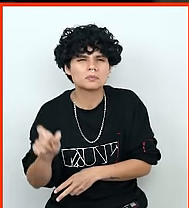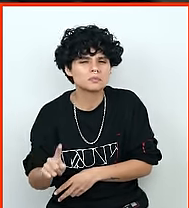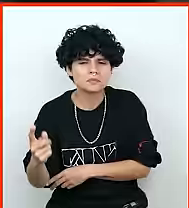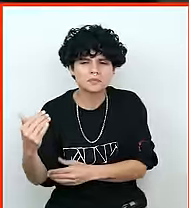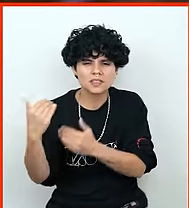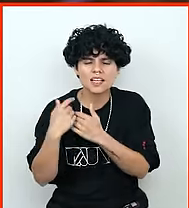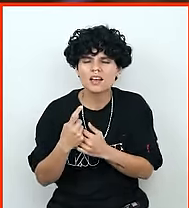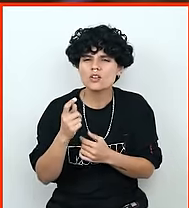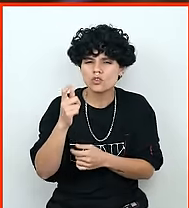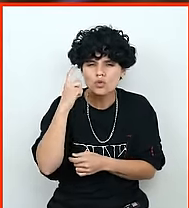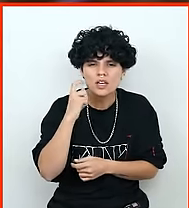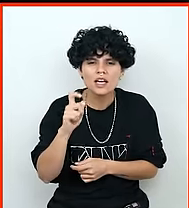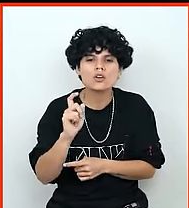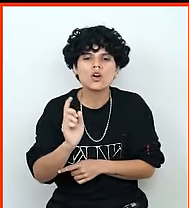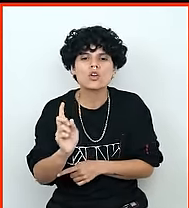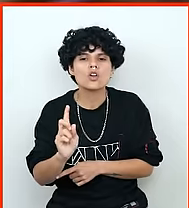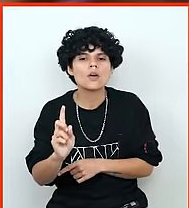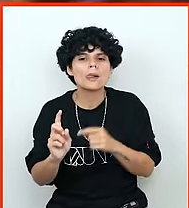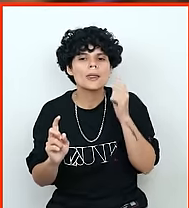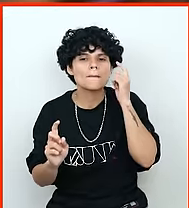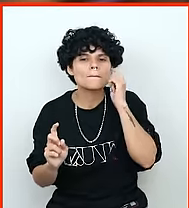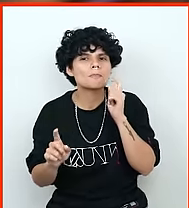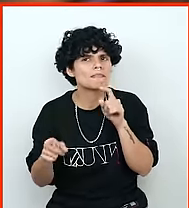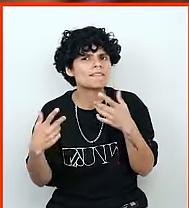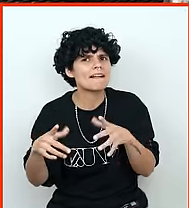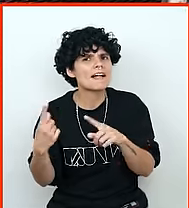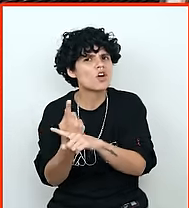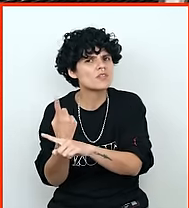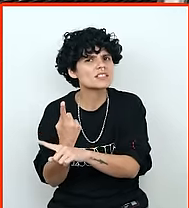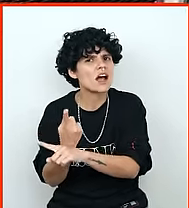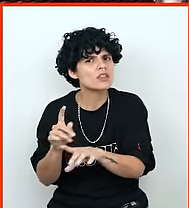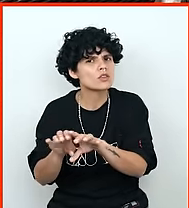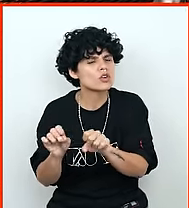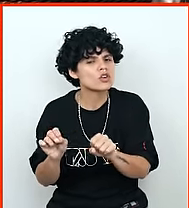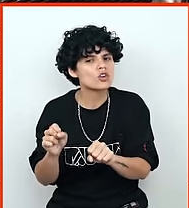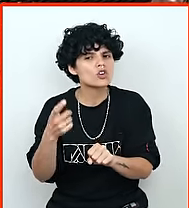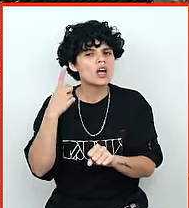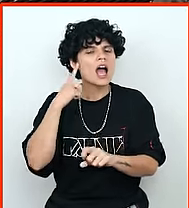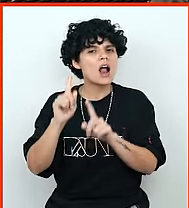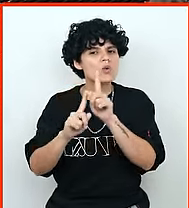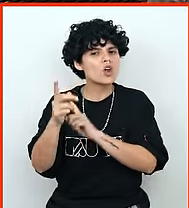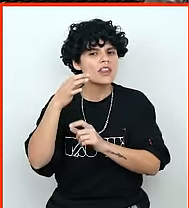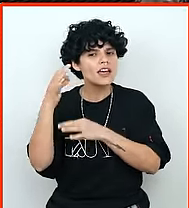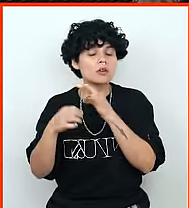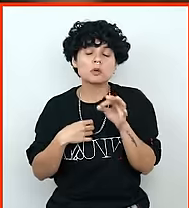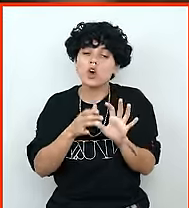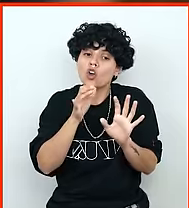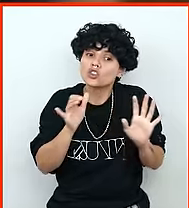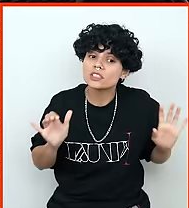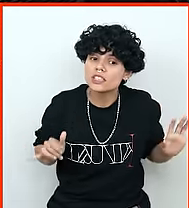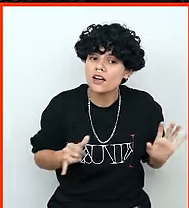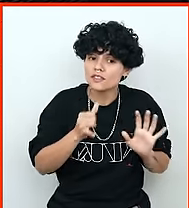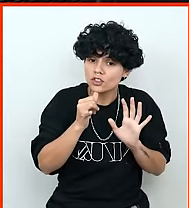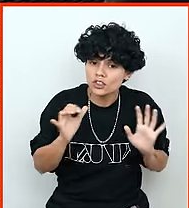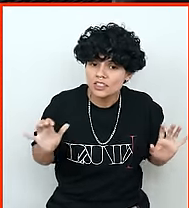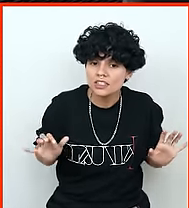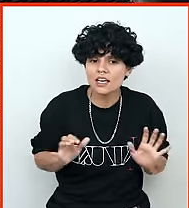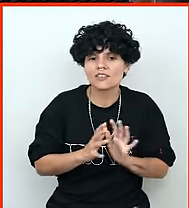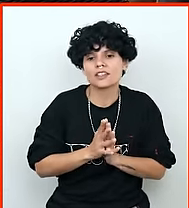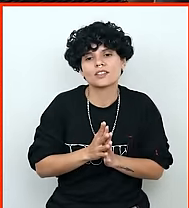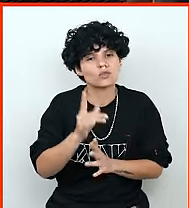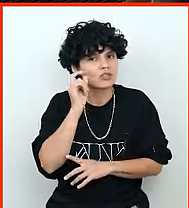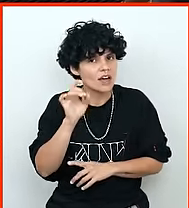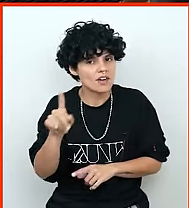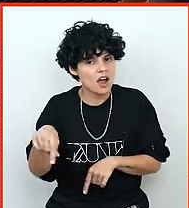venir para acá, no? Germancito, sí. Yo escuché unos rumores de que ya habían conversaciones. ¿En serio? Yo escuché unas leyendas, quién sabe. Bienvenido, tú dile que